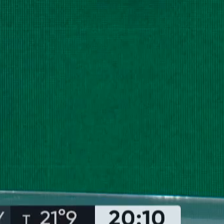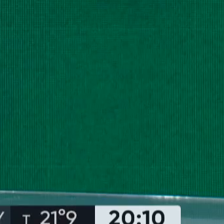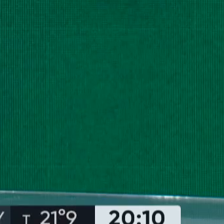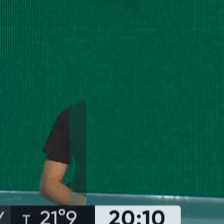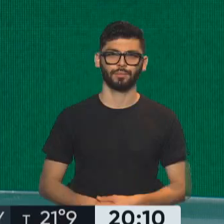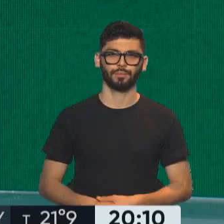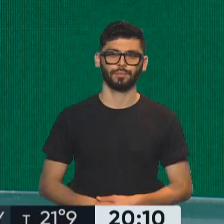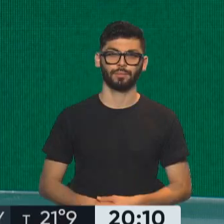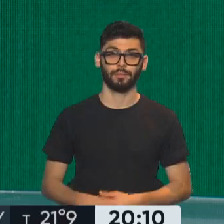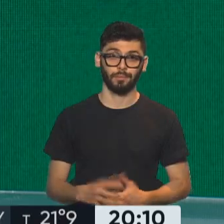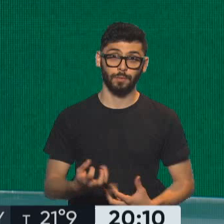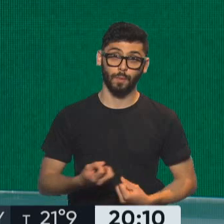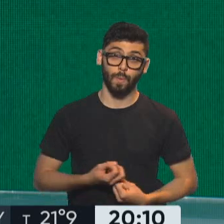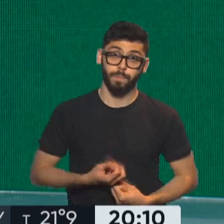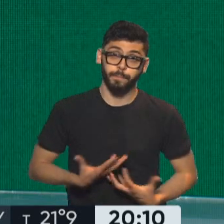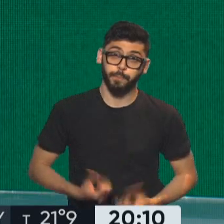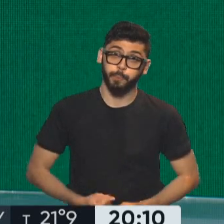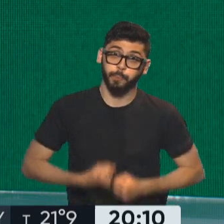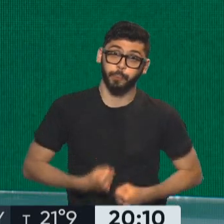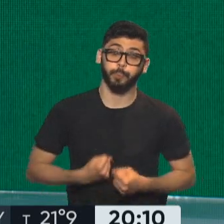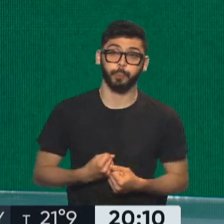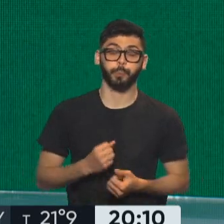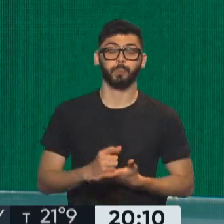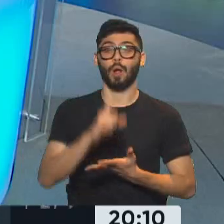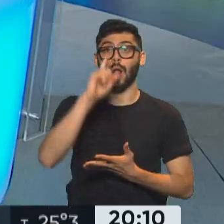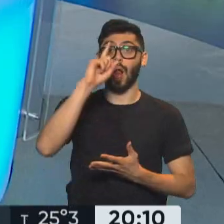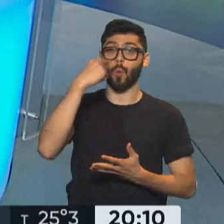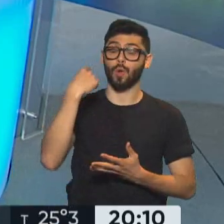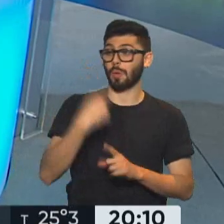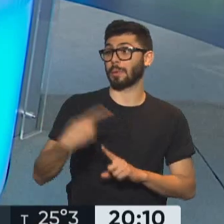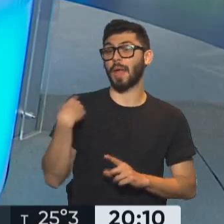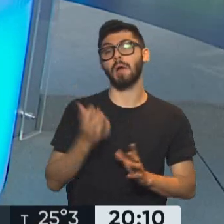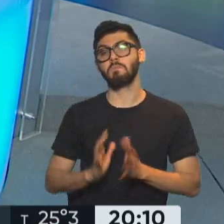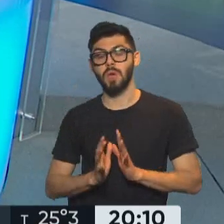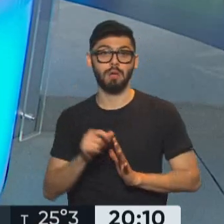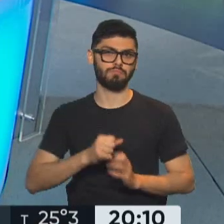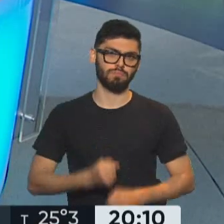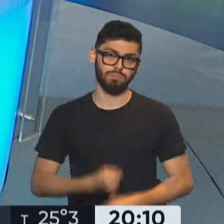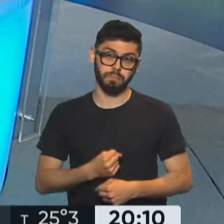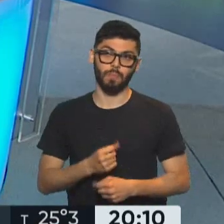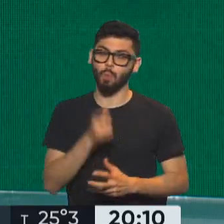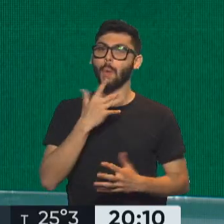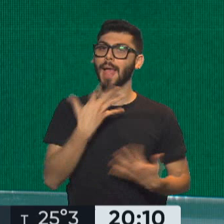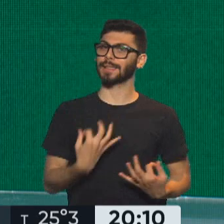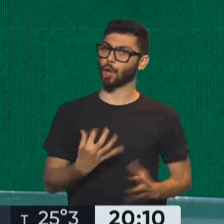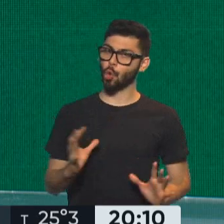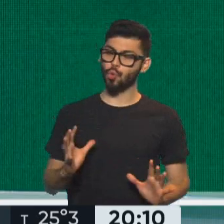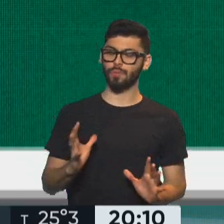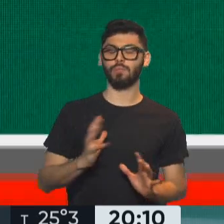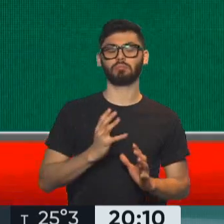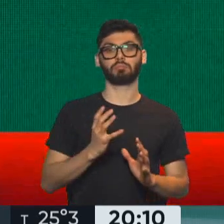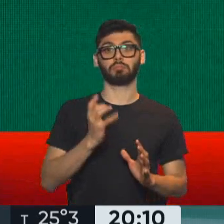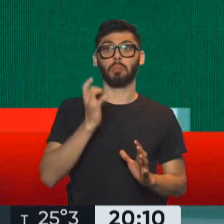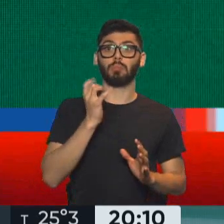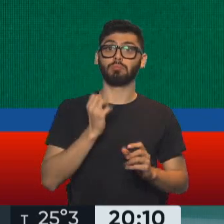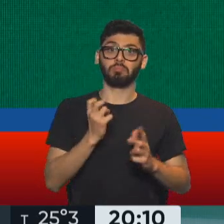habíamos escuchado la semana pasada al presidente Alberto Fernández, mucho más seguro, me parece, de lo que estaba diciendo. Pidió disculpas, aclaró esto